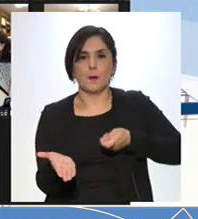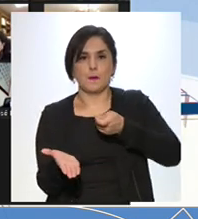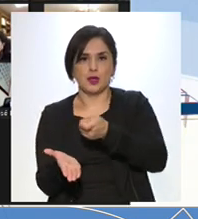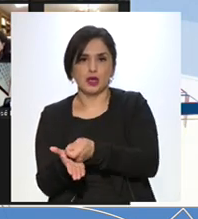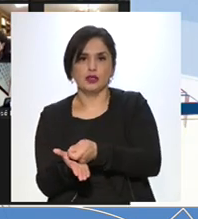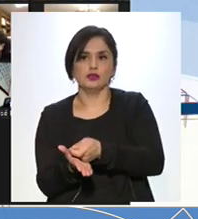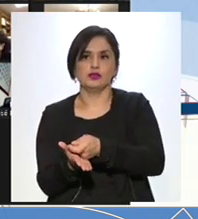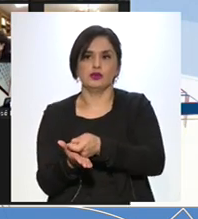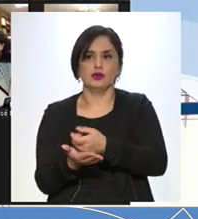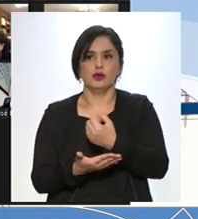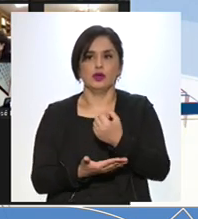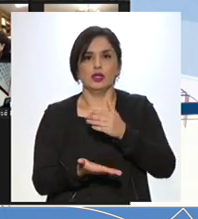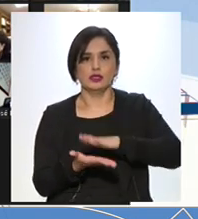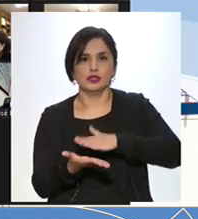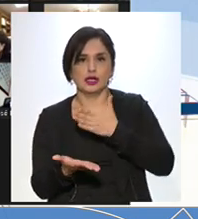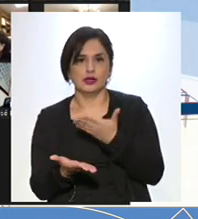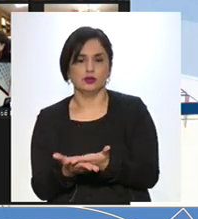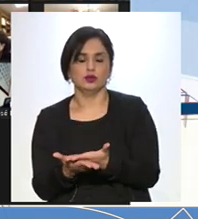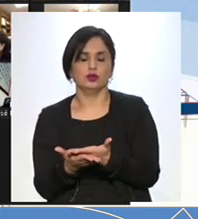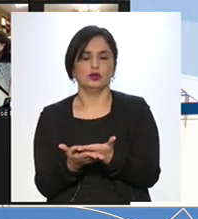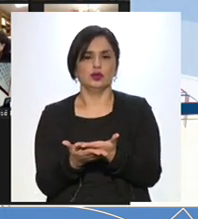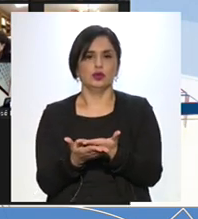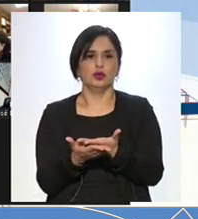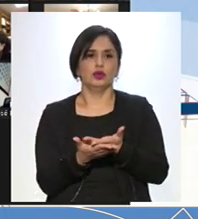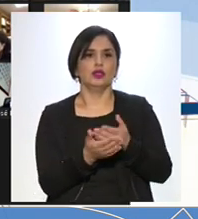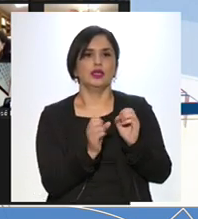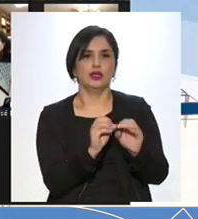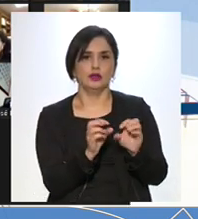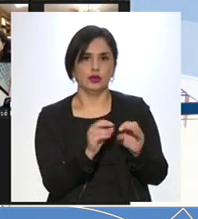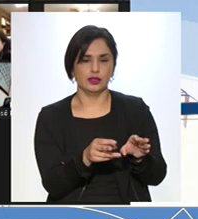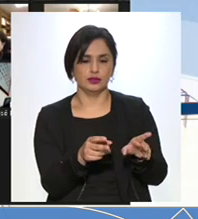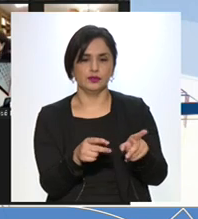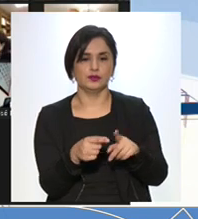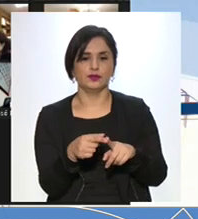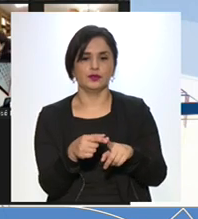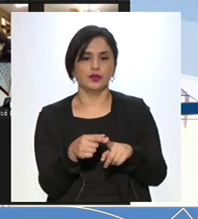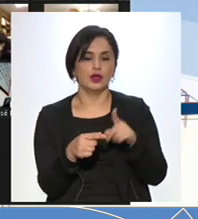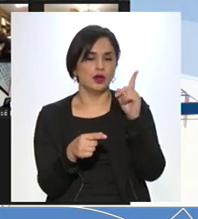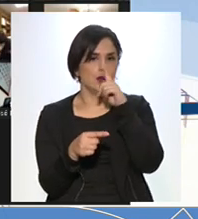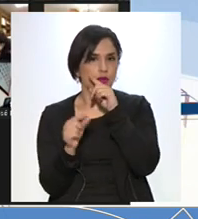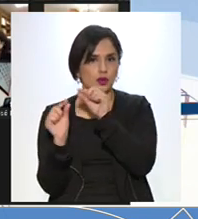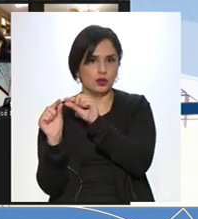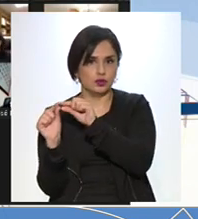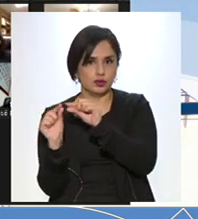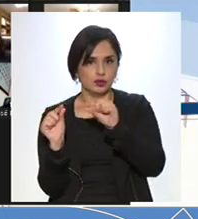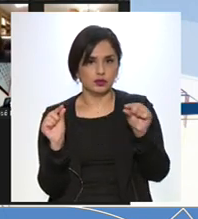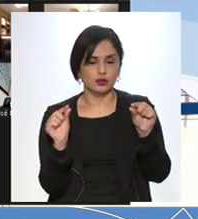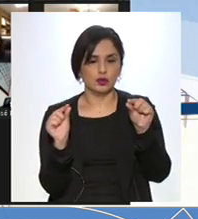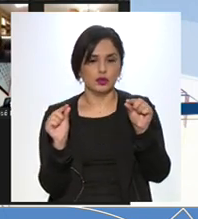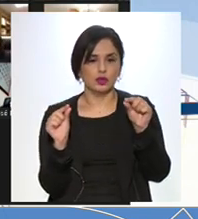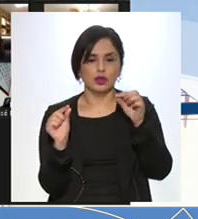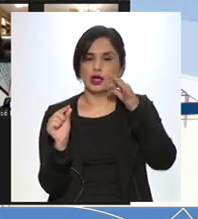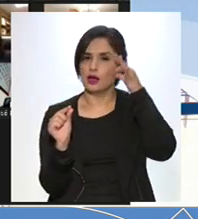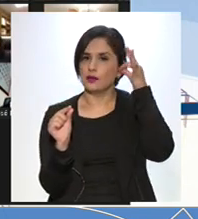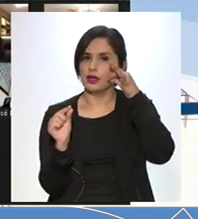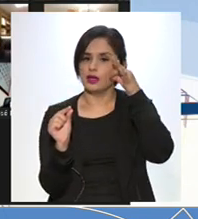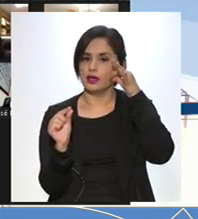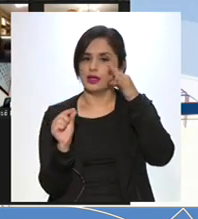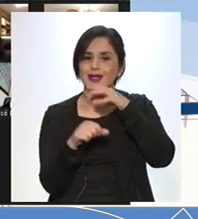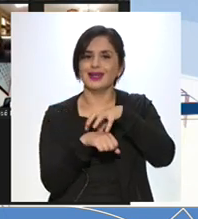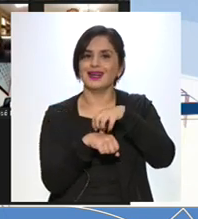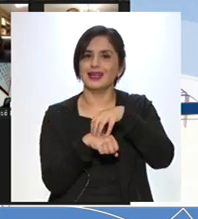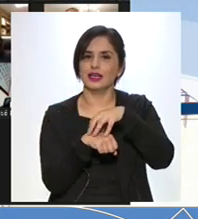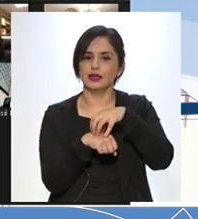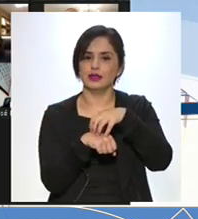para financiar acciones de salud y en el plano de la educación. Y finalmente, la barra de color naranja